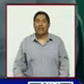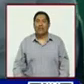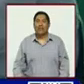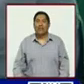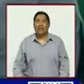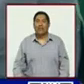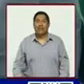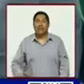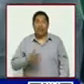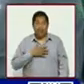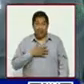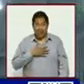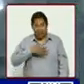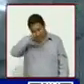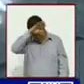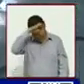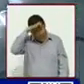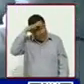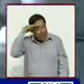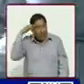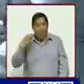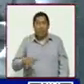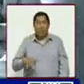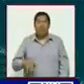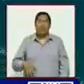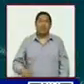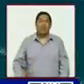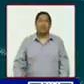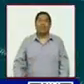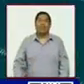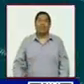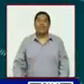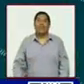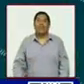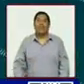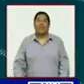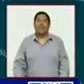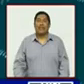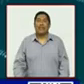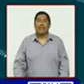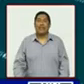Y usé todo mi esfuerzo que tuve en los trasandinos.